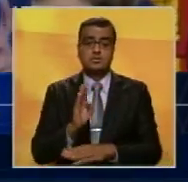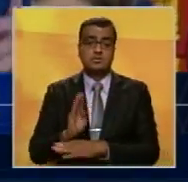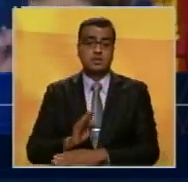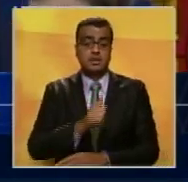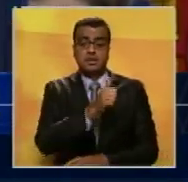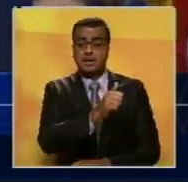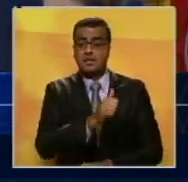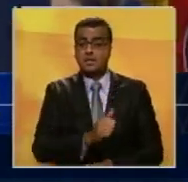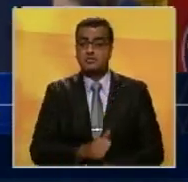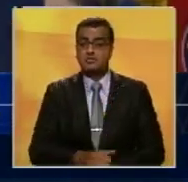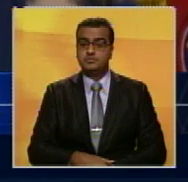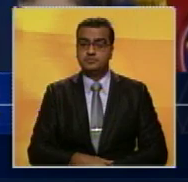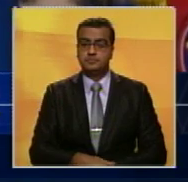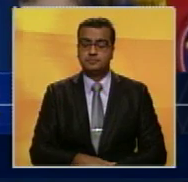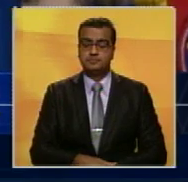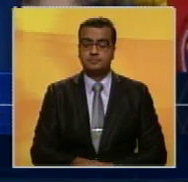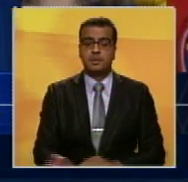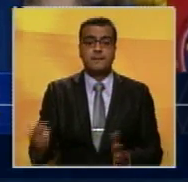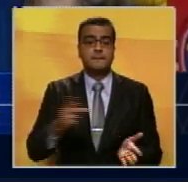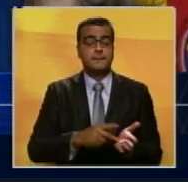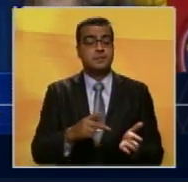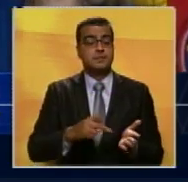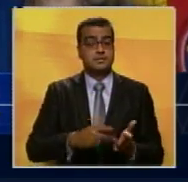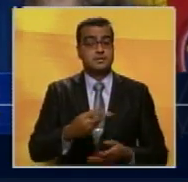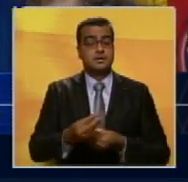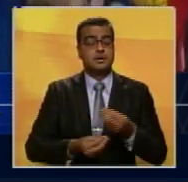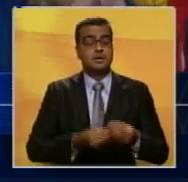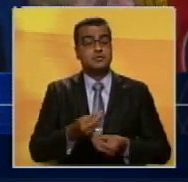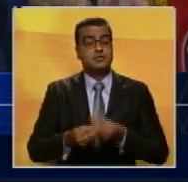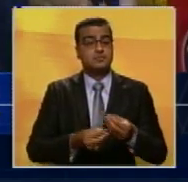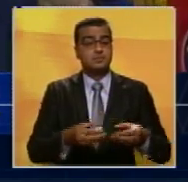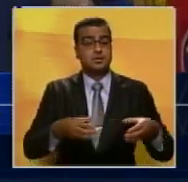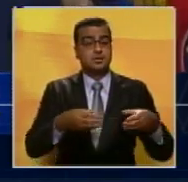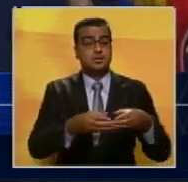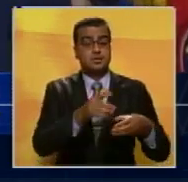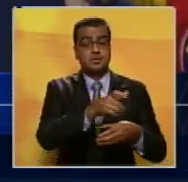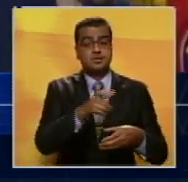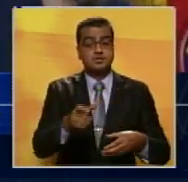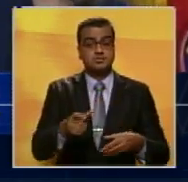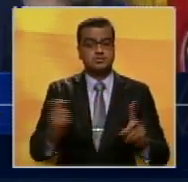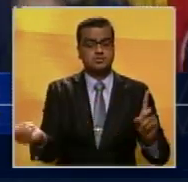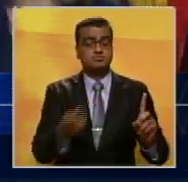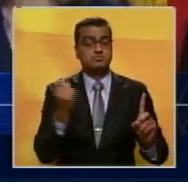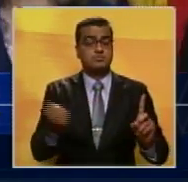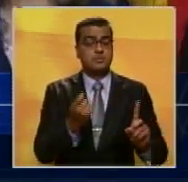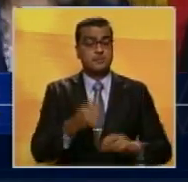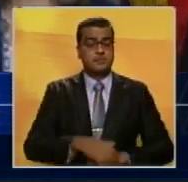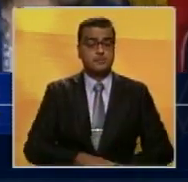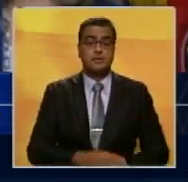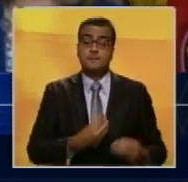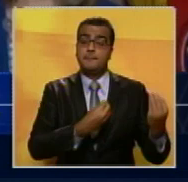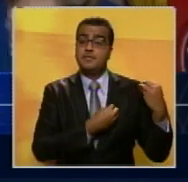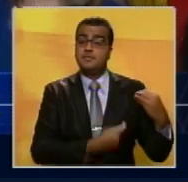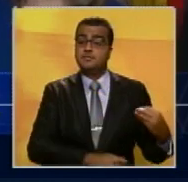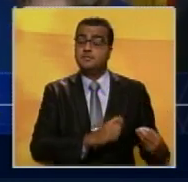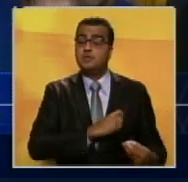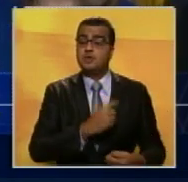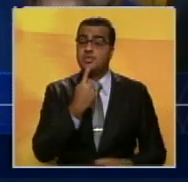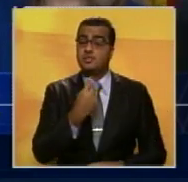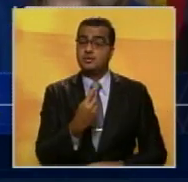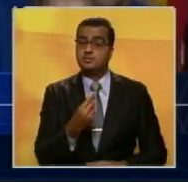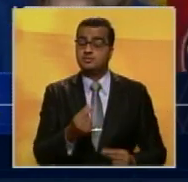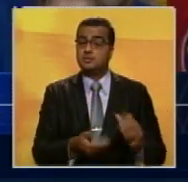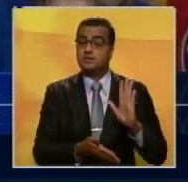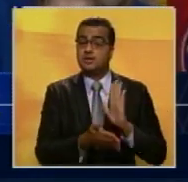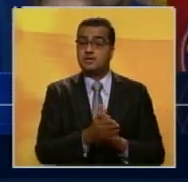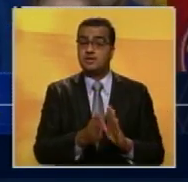los diplomáticos y participantes en el acto dedicado al Comité de Víctimas de la Guarimba. El representante español indicó que las salidas